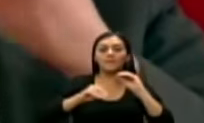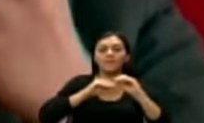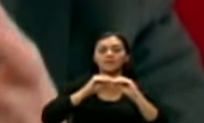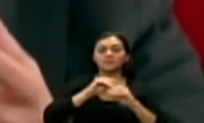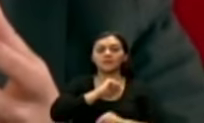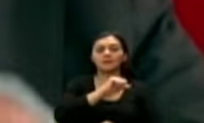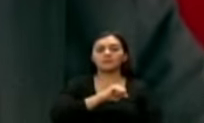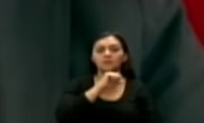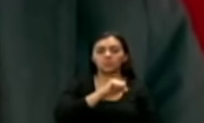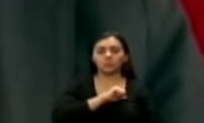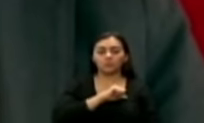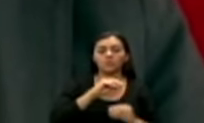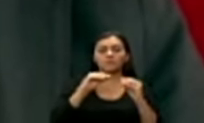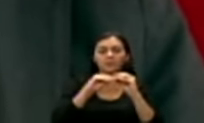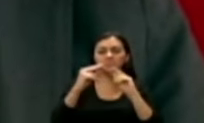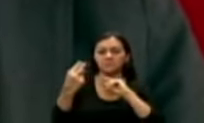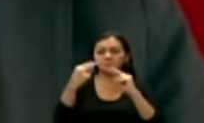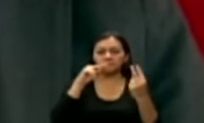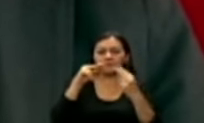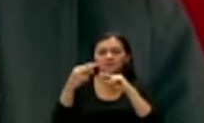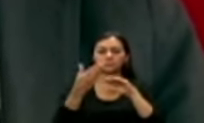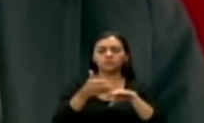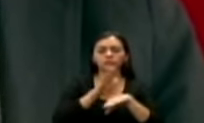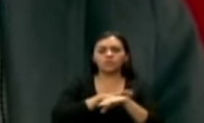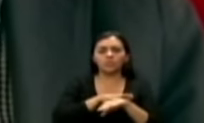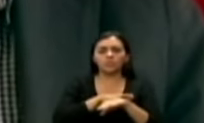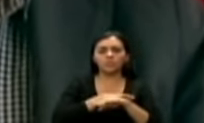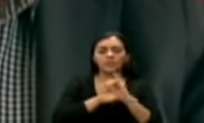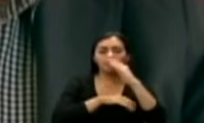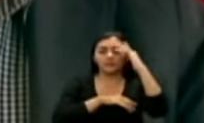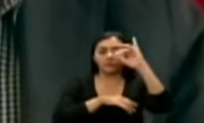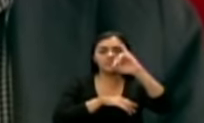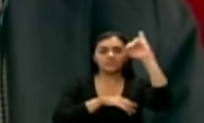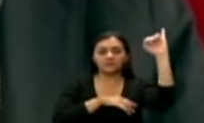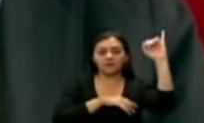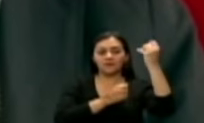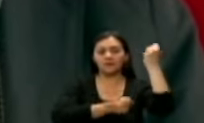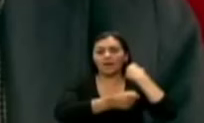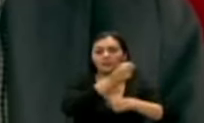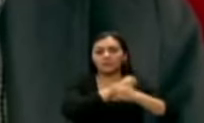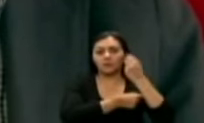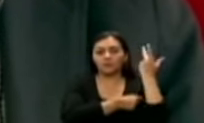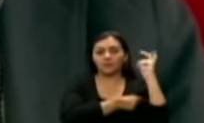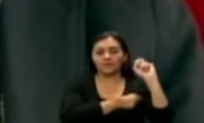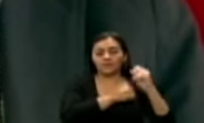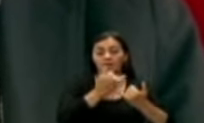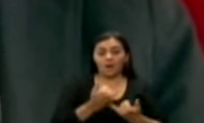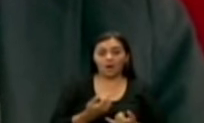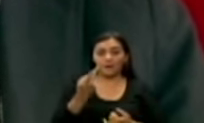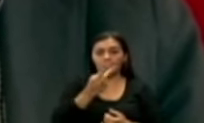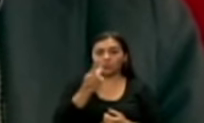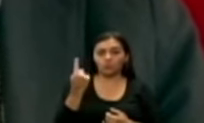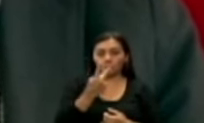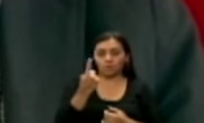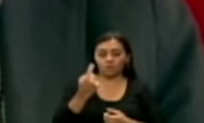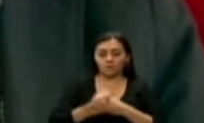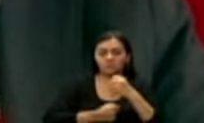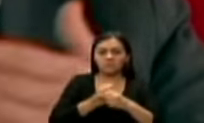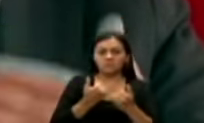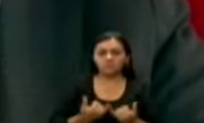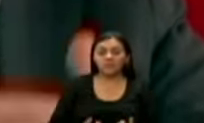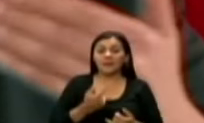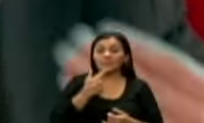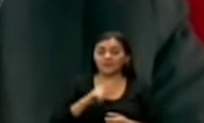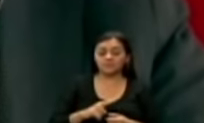las miradas que tenía la izquierda en el siglo XX que tiene que tener hoy en día. Me parece que no es casual que